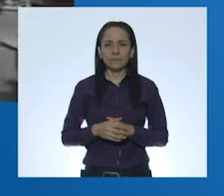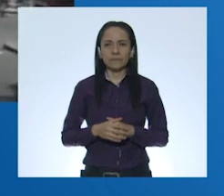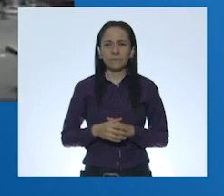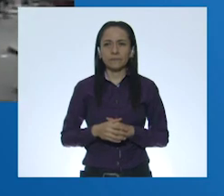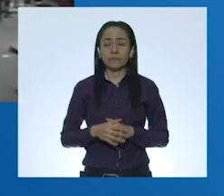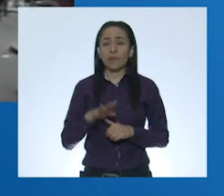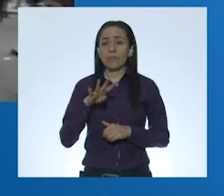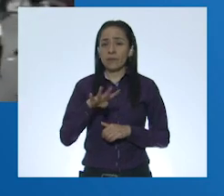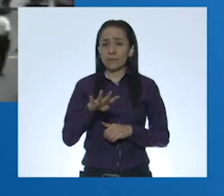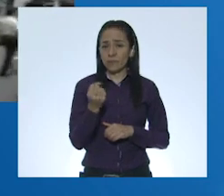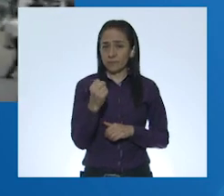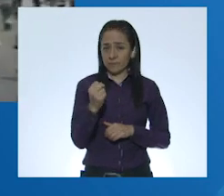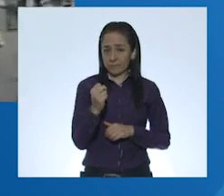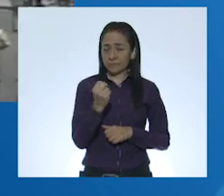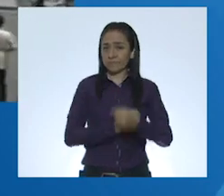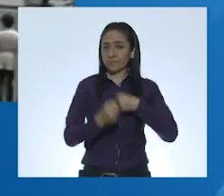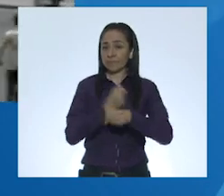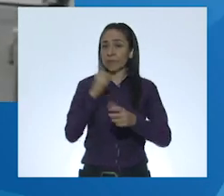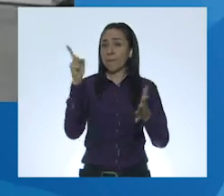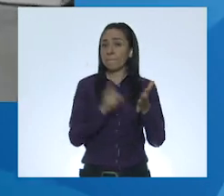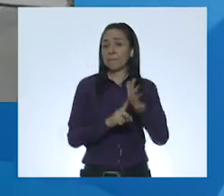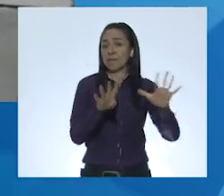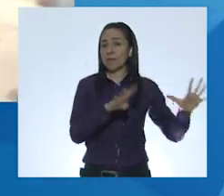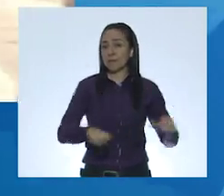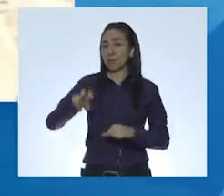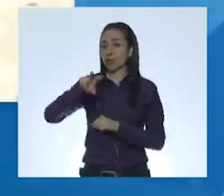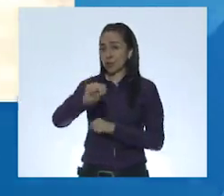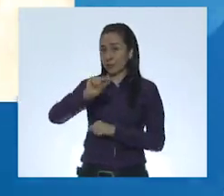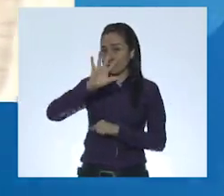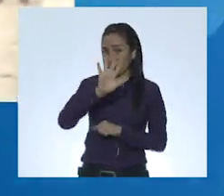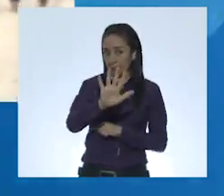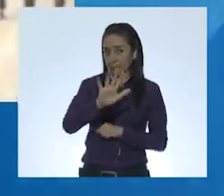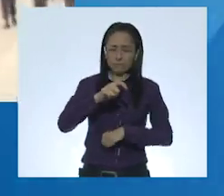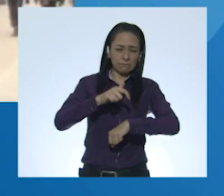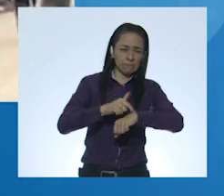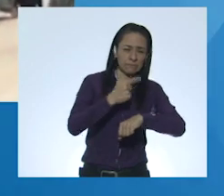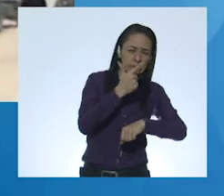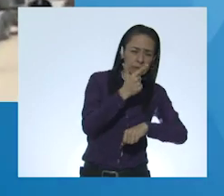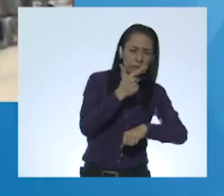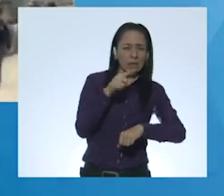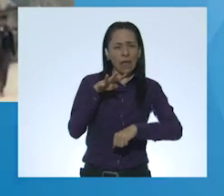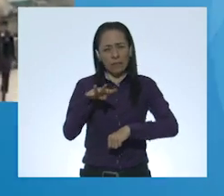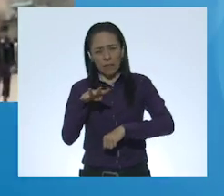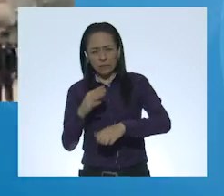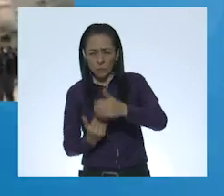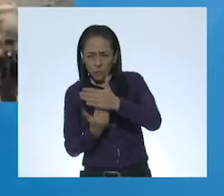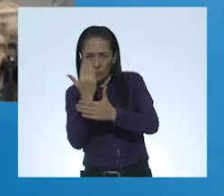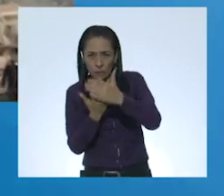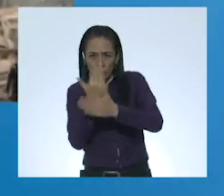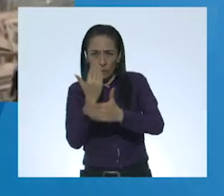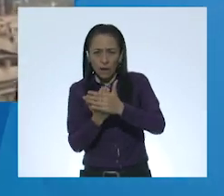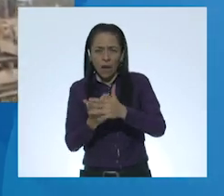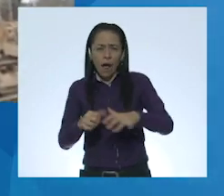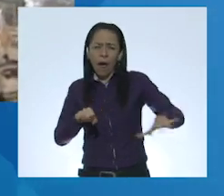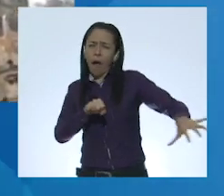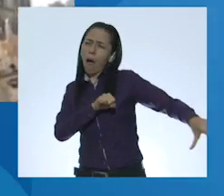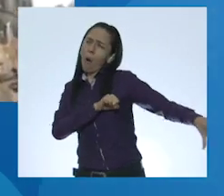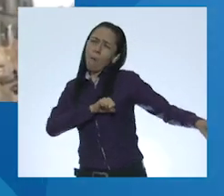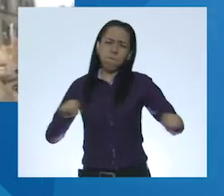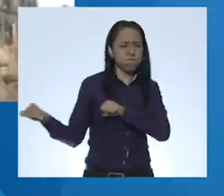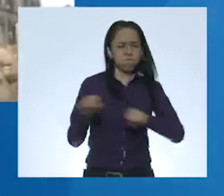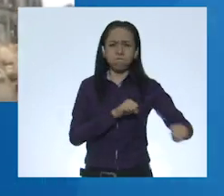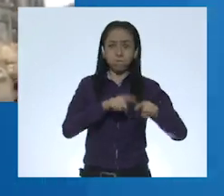El 19 de septiembre de 1985, a las 7:19 de la mañana, un terremoto de